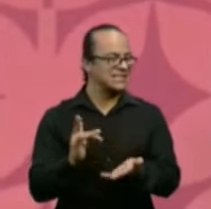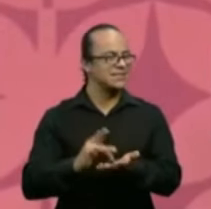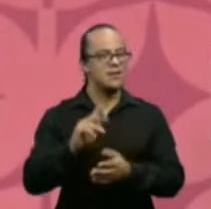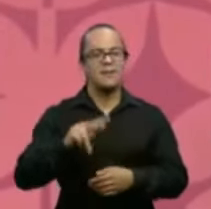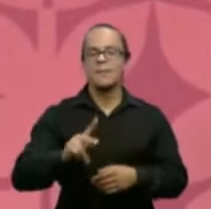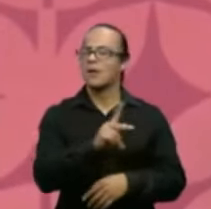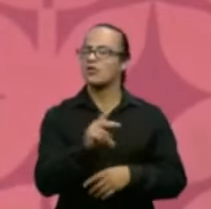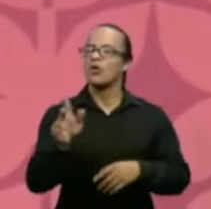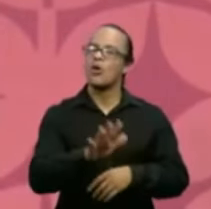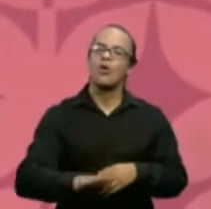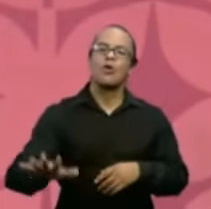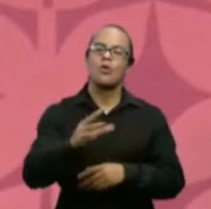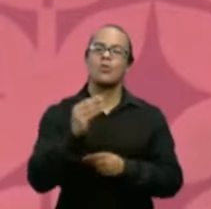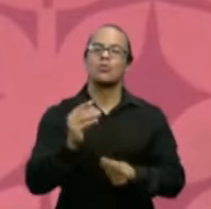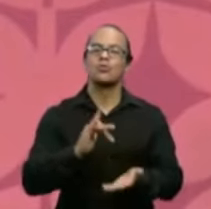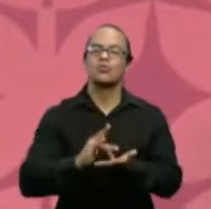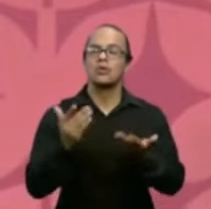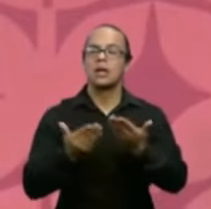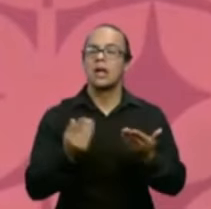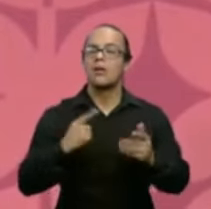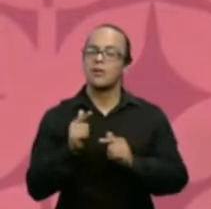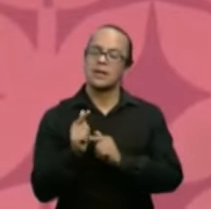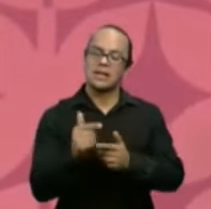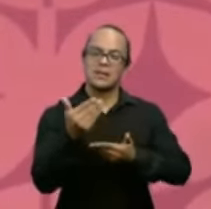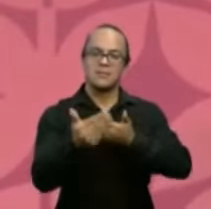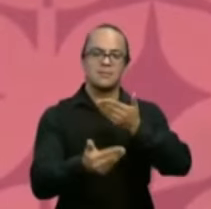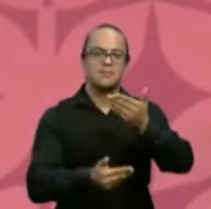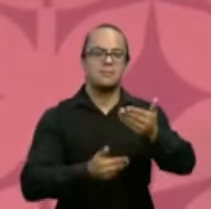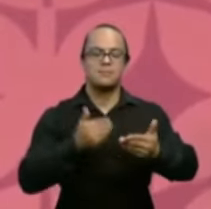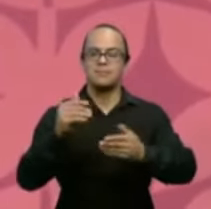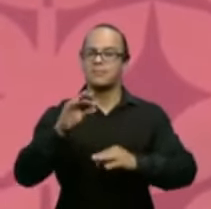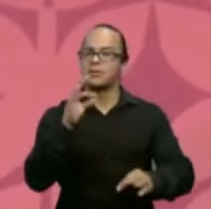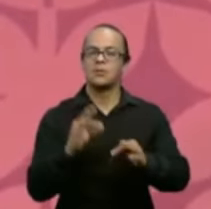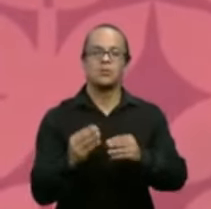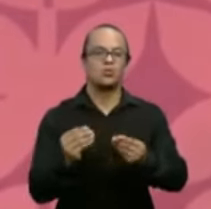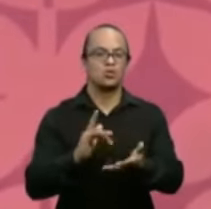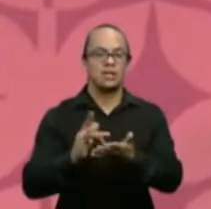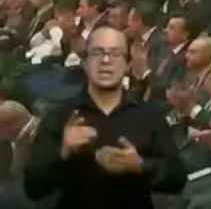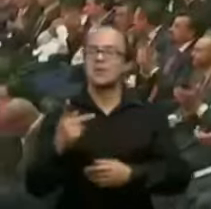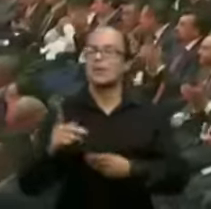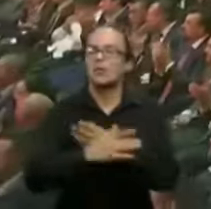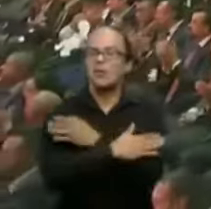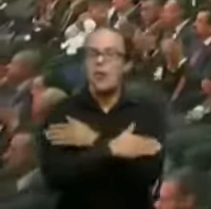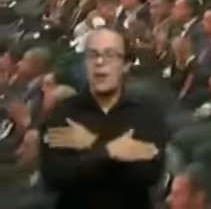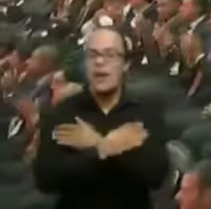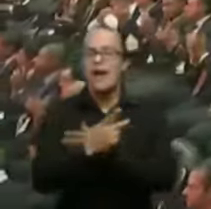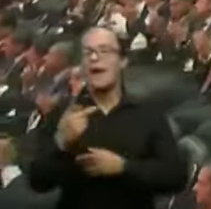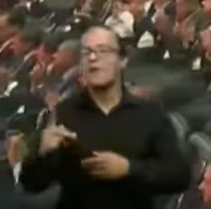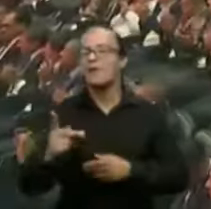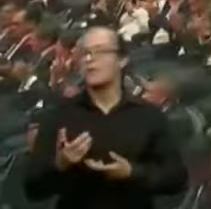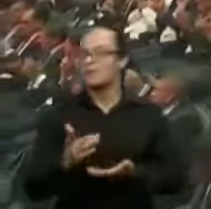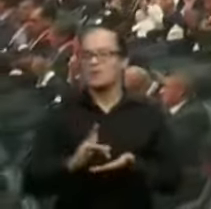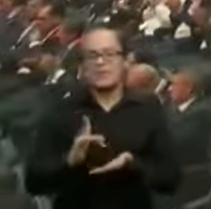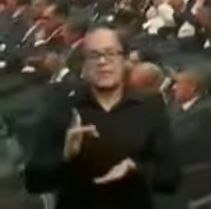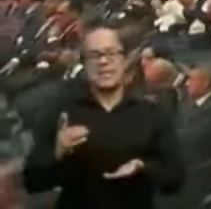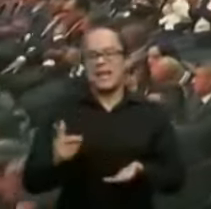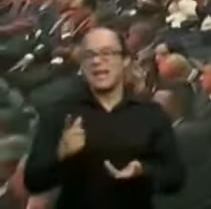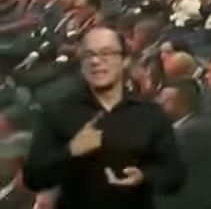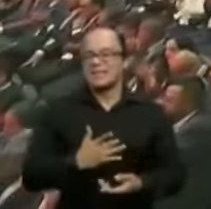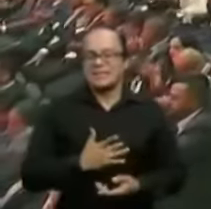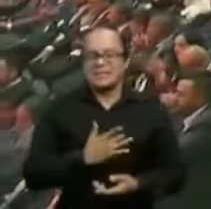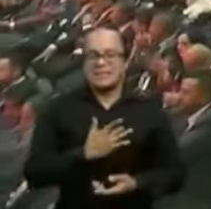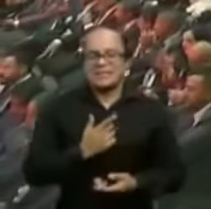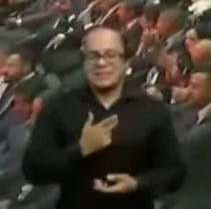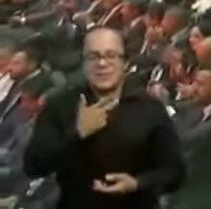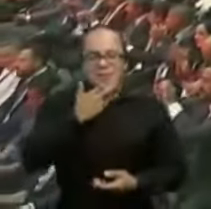todo. Muchas gracias por ese caminar, muchas gracias por esos abrazos, muchas gracias por todas las muestras de